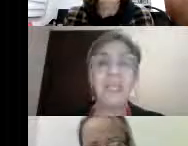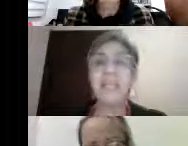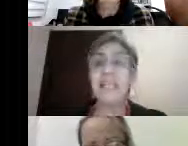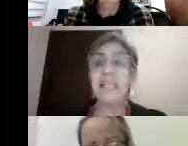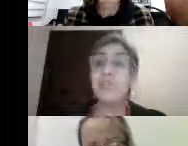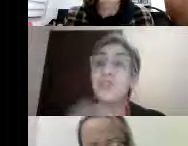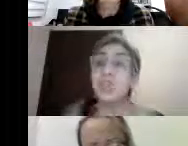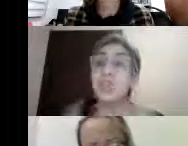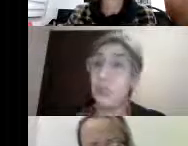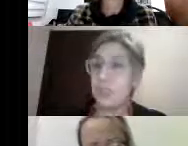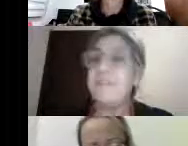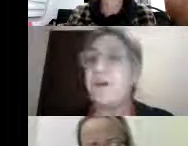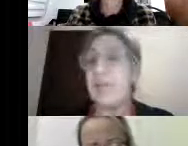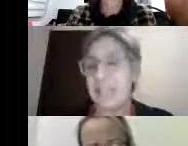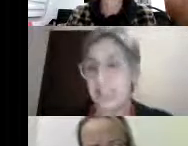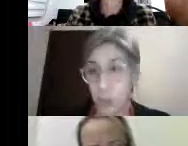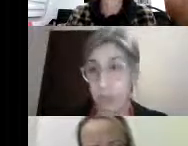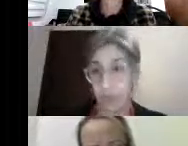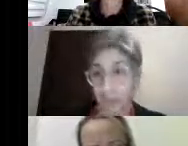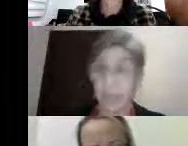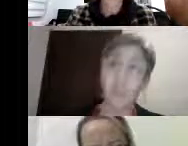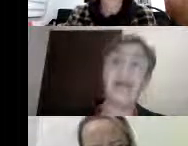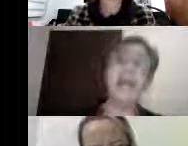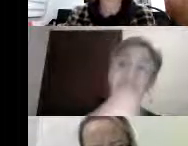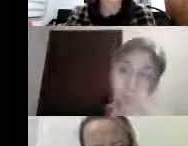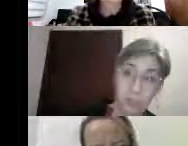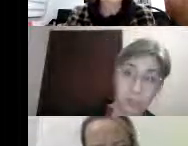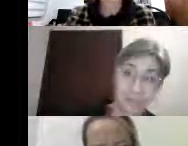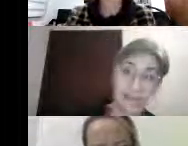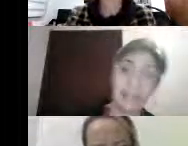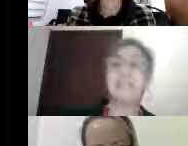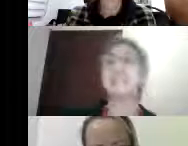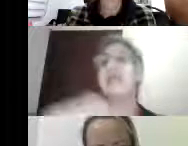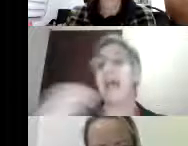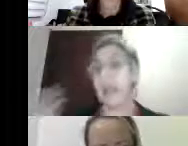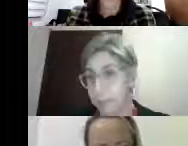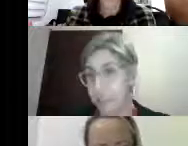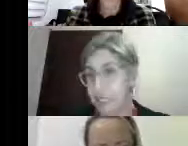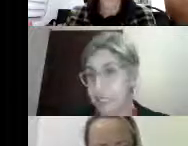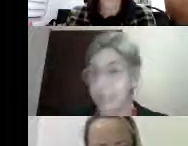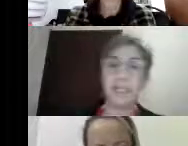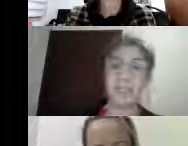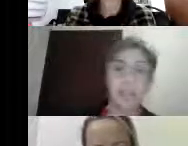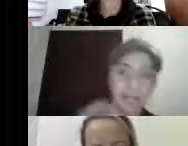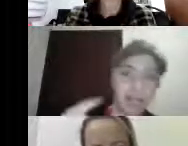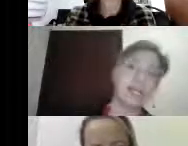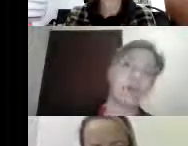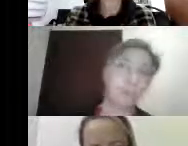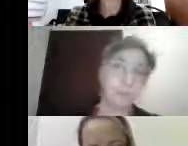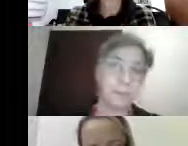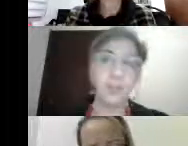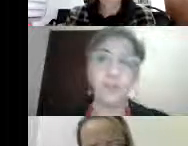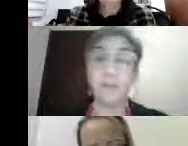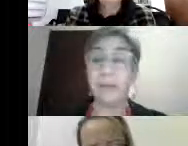existen. Y hay muchos estudios científicos que se han hecho con relación a estas redes, al VIH y estas redes y a